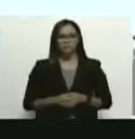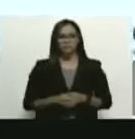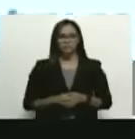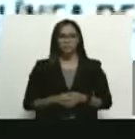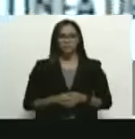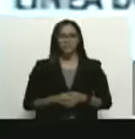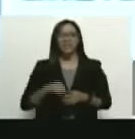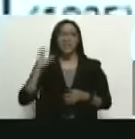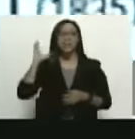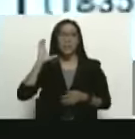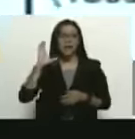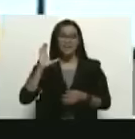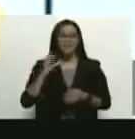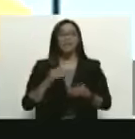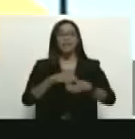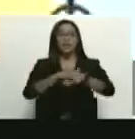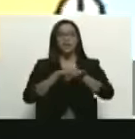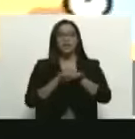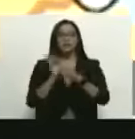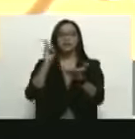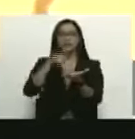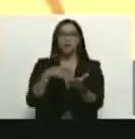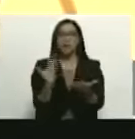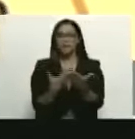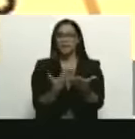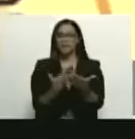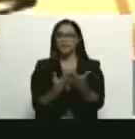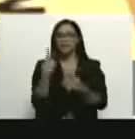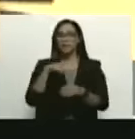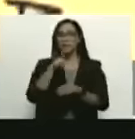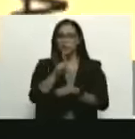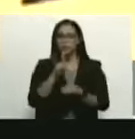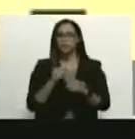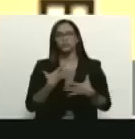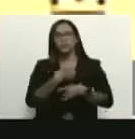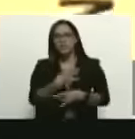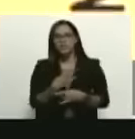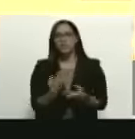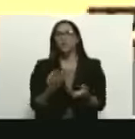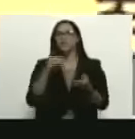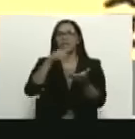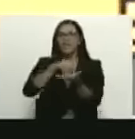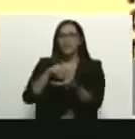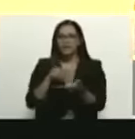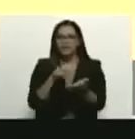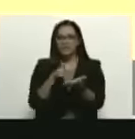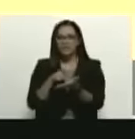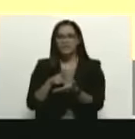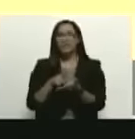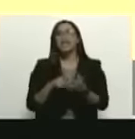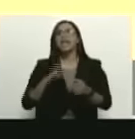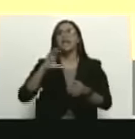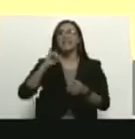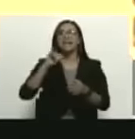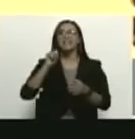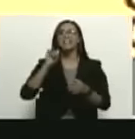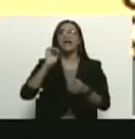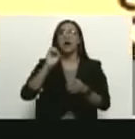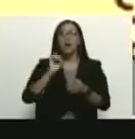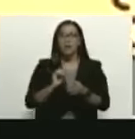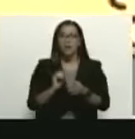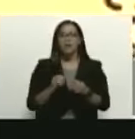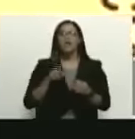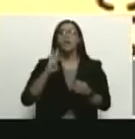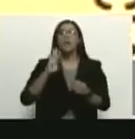En París, los ingleses llegaron a plantear incluso su deseo de quedarse en los poblados de El Callao y Guasipati en